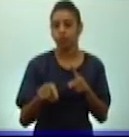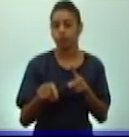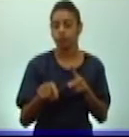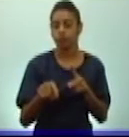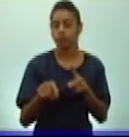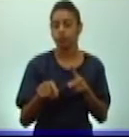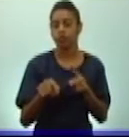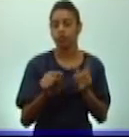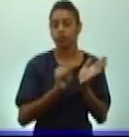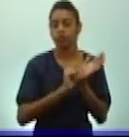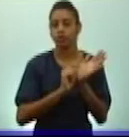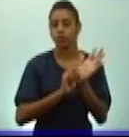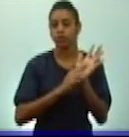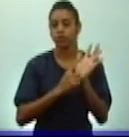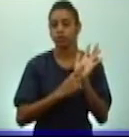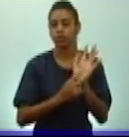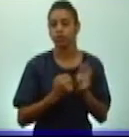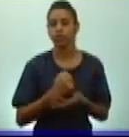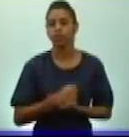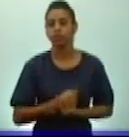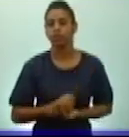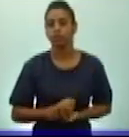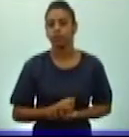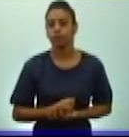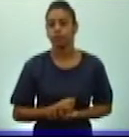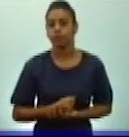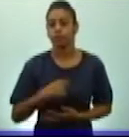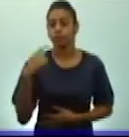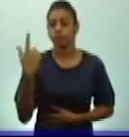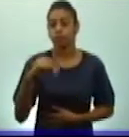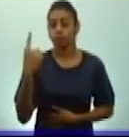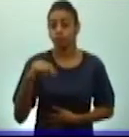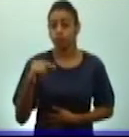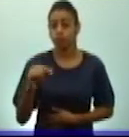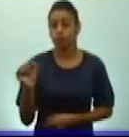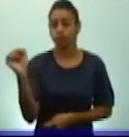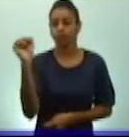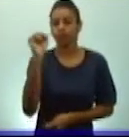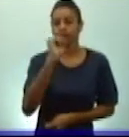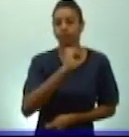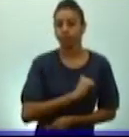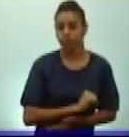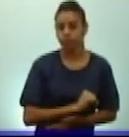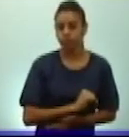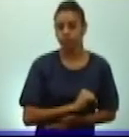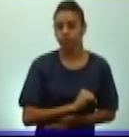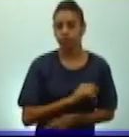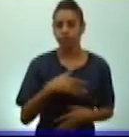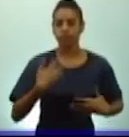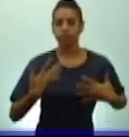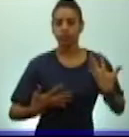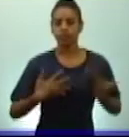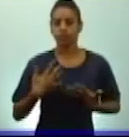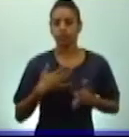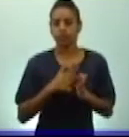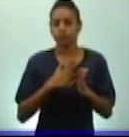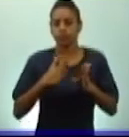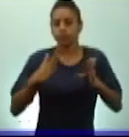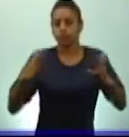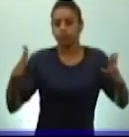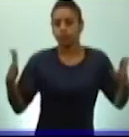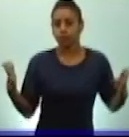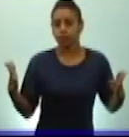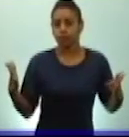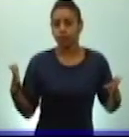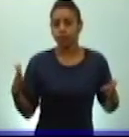momento decisivo de nuestra historia. La tiranía ha sido derrocada, la alegría es inmensa y